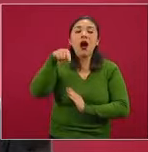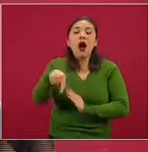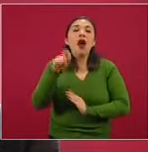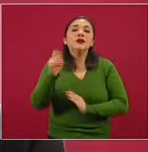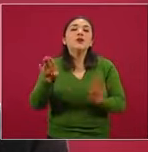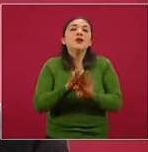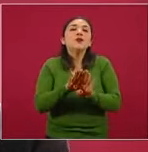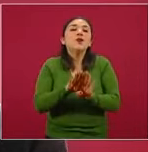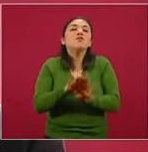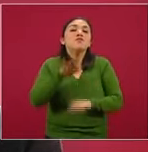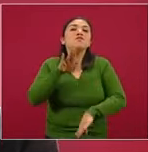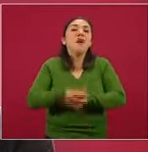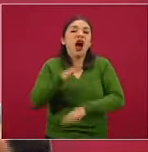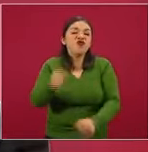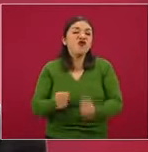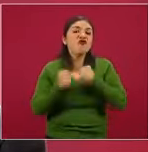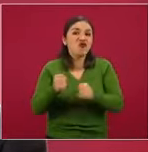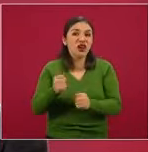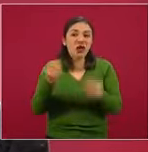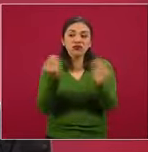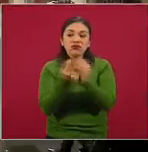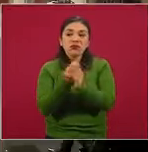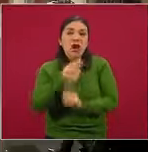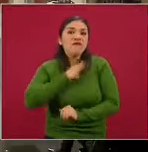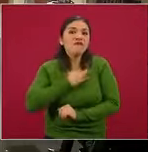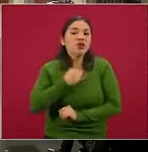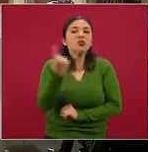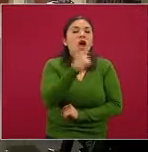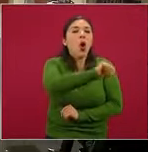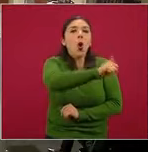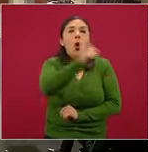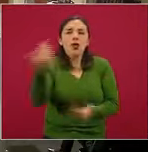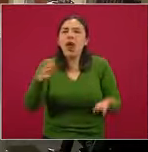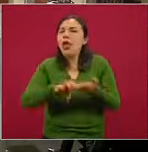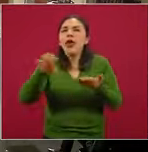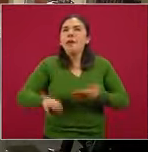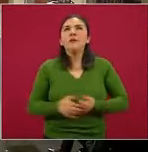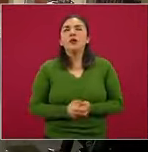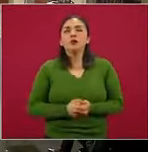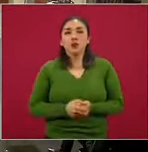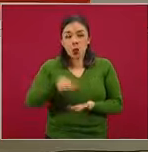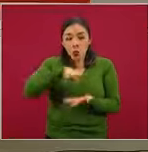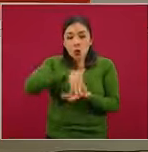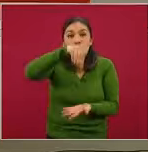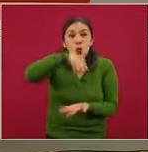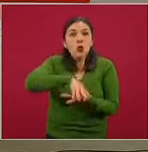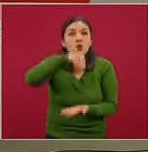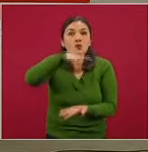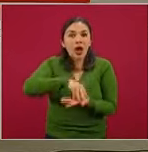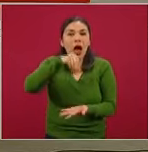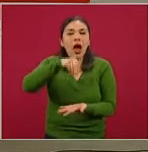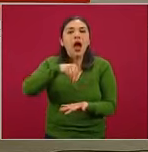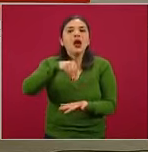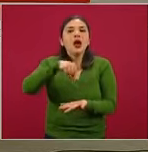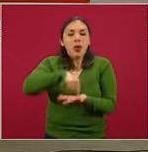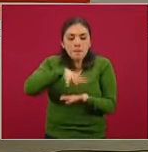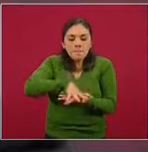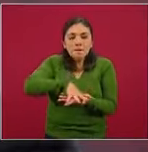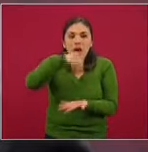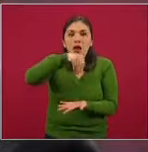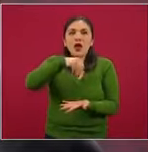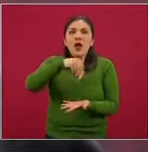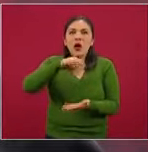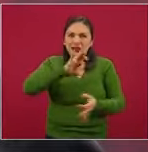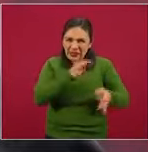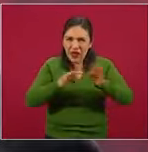donde predominan esas cepas respecto a otras. Por ejemplo, también puede ser que las copias sean más transmisibles y sean virus que